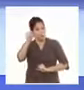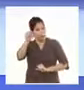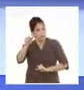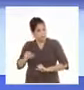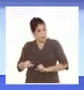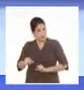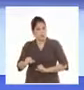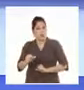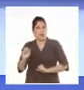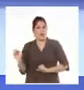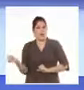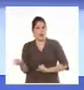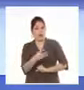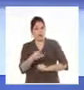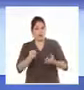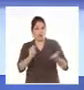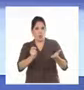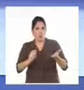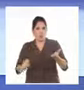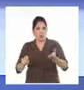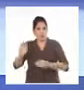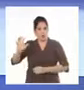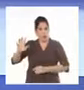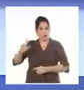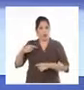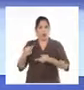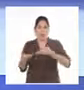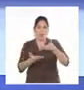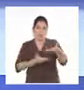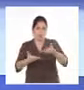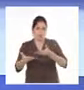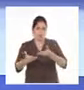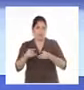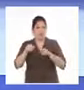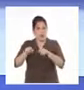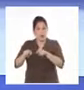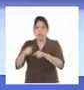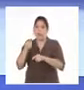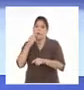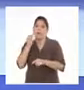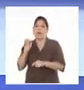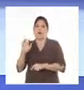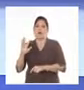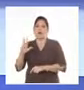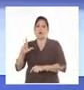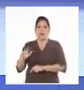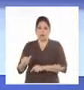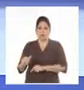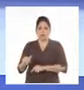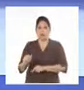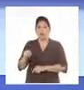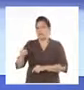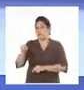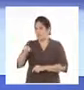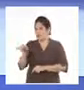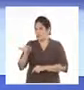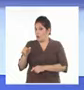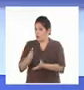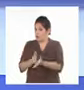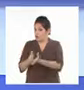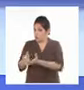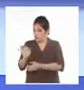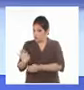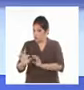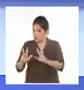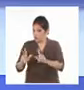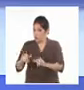hechos de falsificación de documentos bancarios y de comercio como medio afín para cometer un delito de cohecho de carácter continuado, fue el